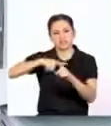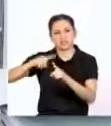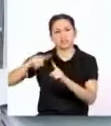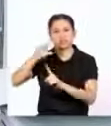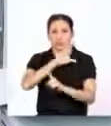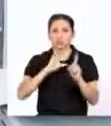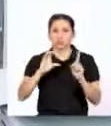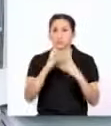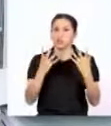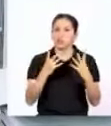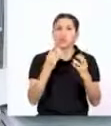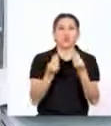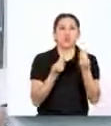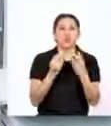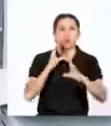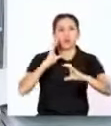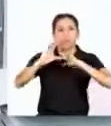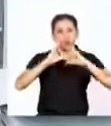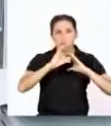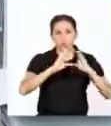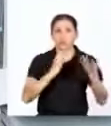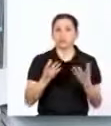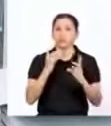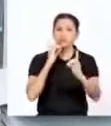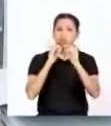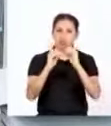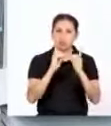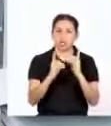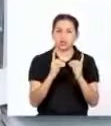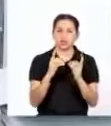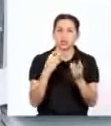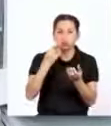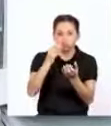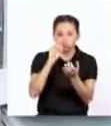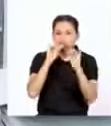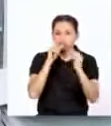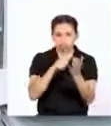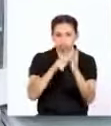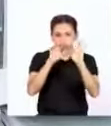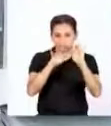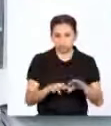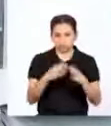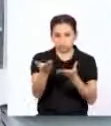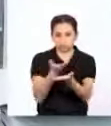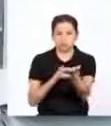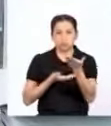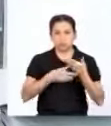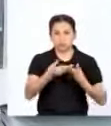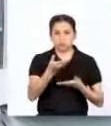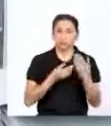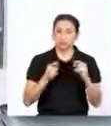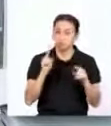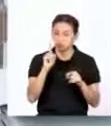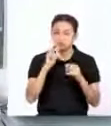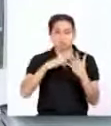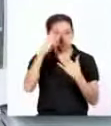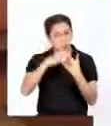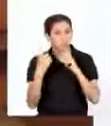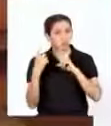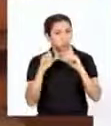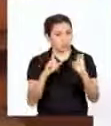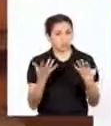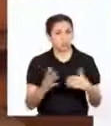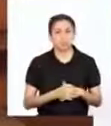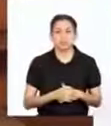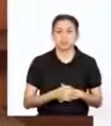nuestra diversidad cultural a través del diálogo, de la documentación y de la organización de las ideas que se pueden organizar en un proyecto